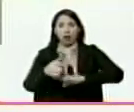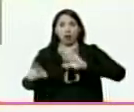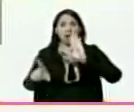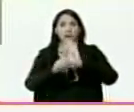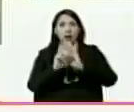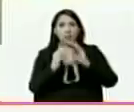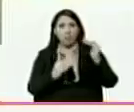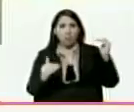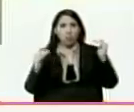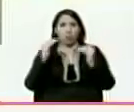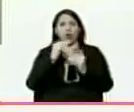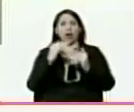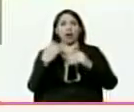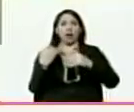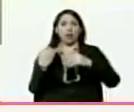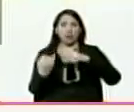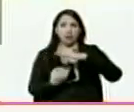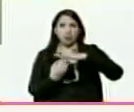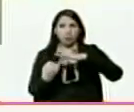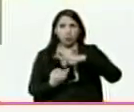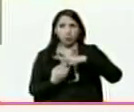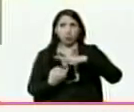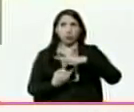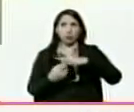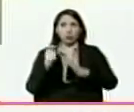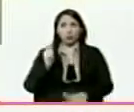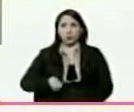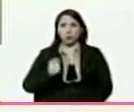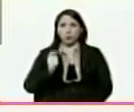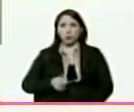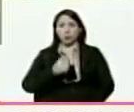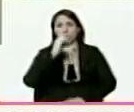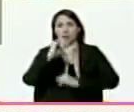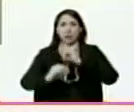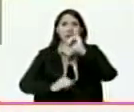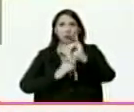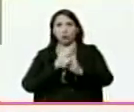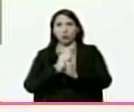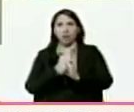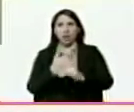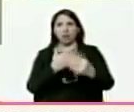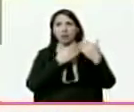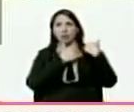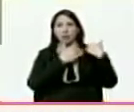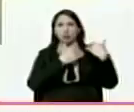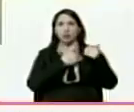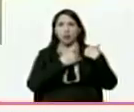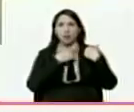moral, institucional de la Corte Penal Internacional a los responsables de crímenes de lesa